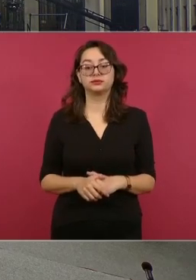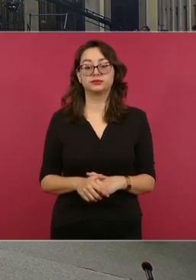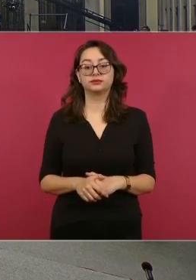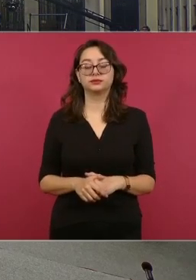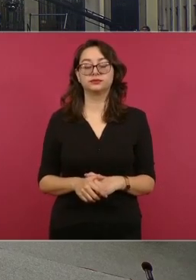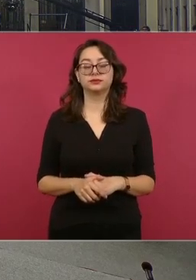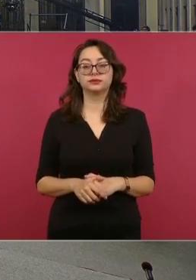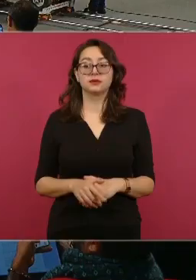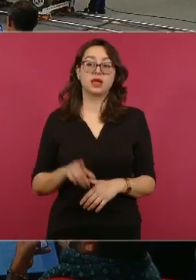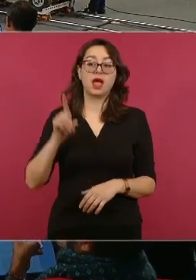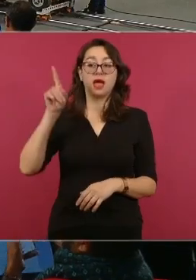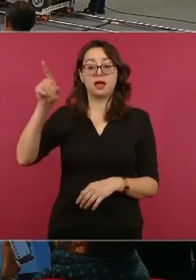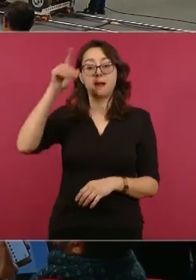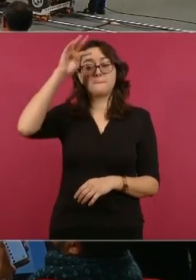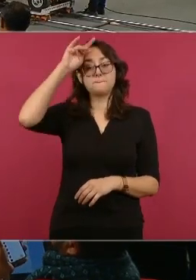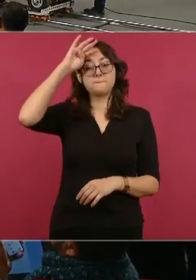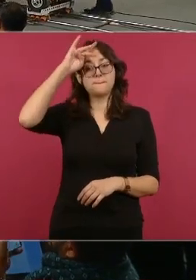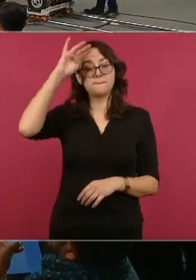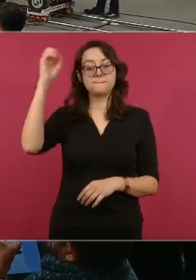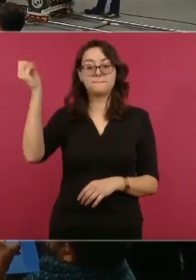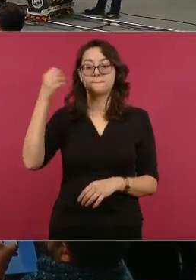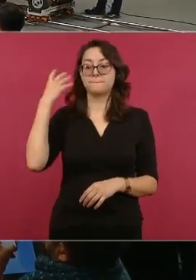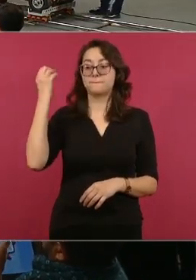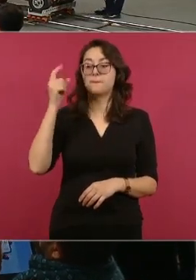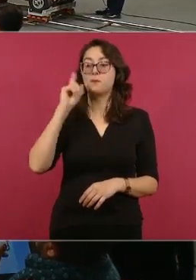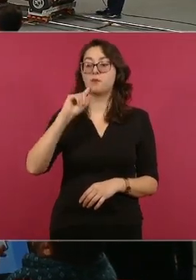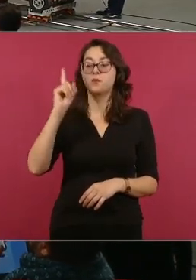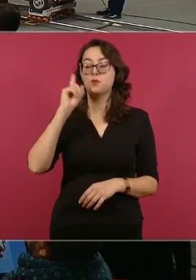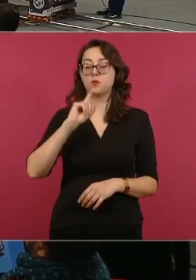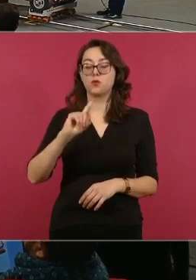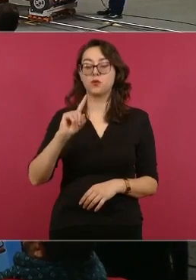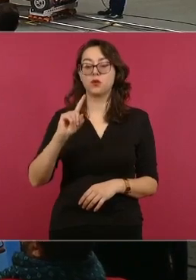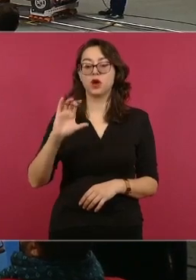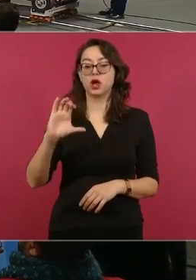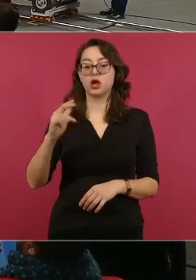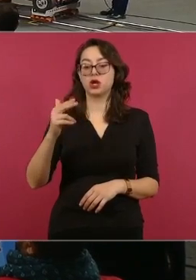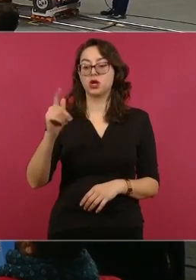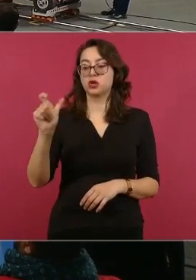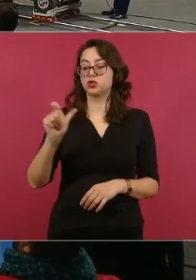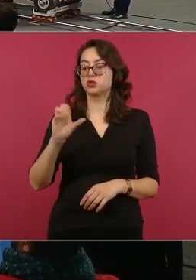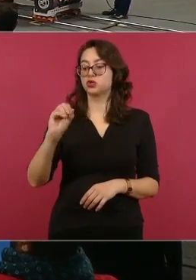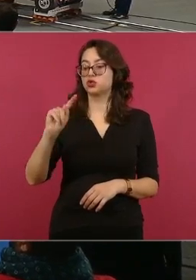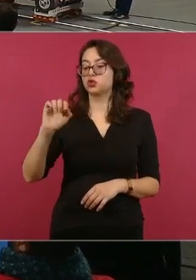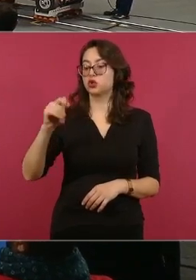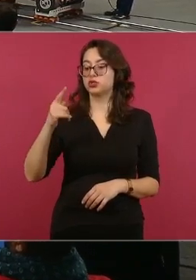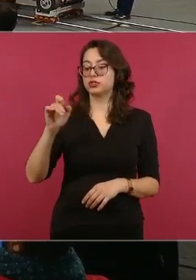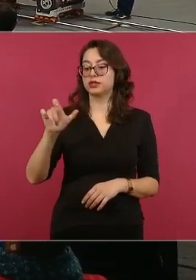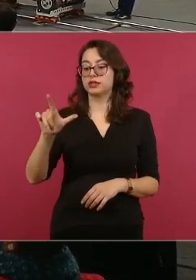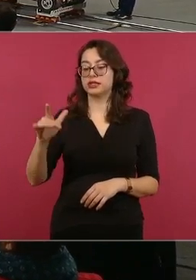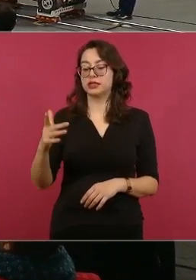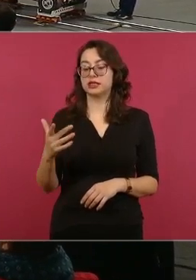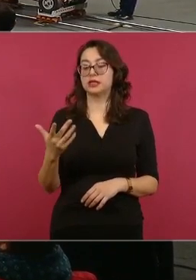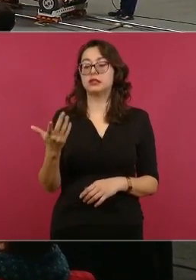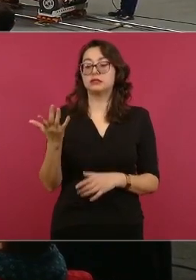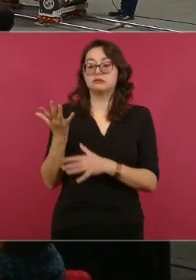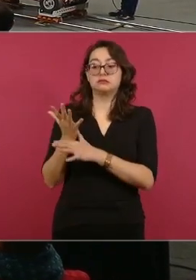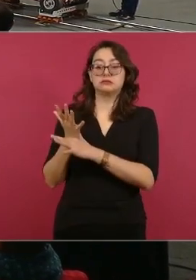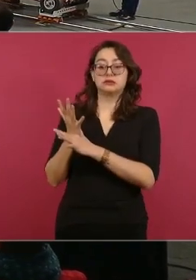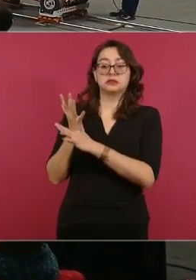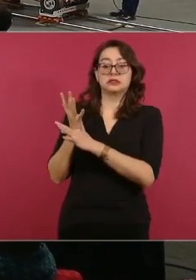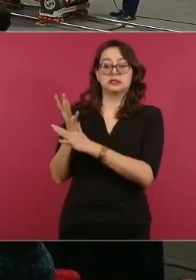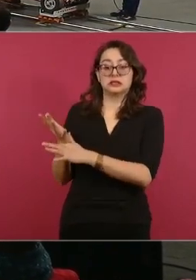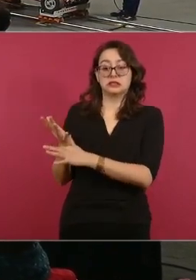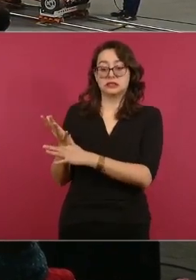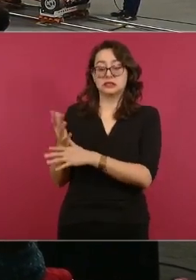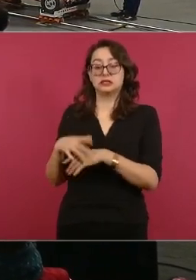foro regional en Monterrey, la señora Berta Xóchitl Gálvez Ruiz declaró que hay una cultura distinta